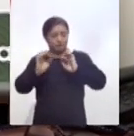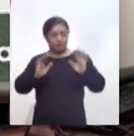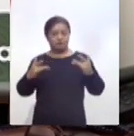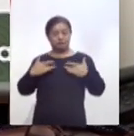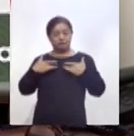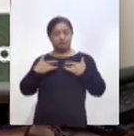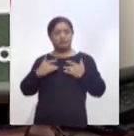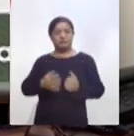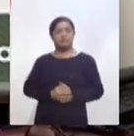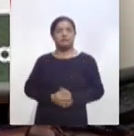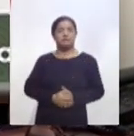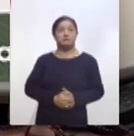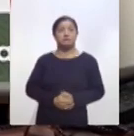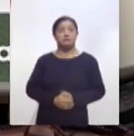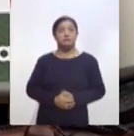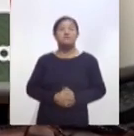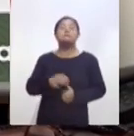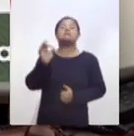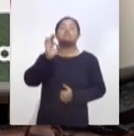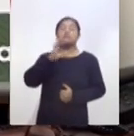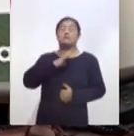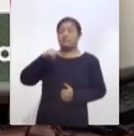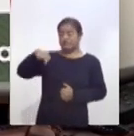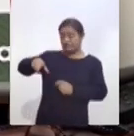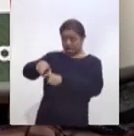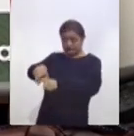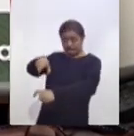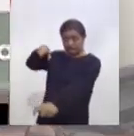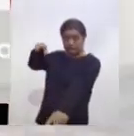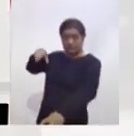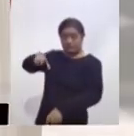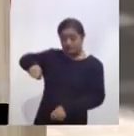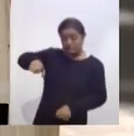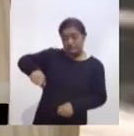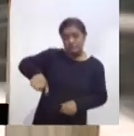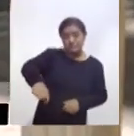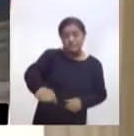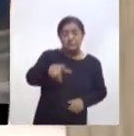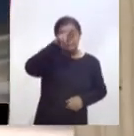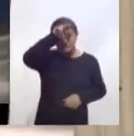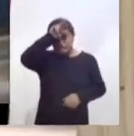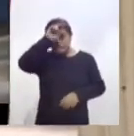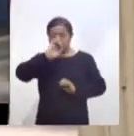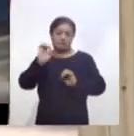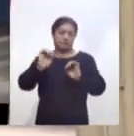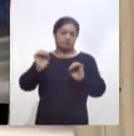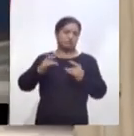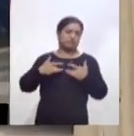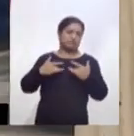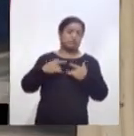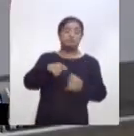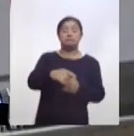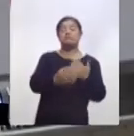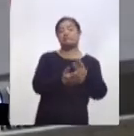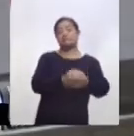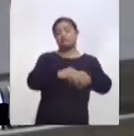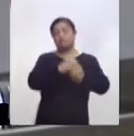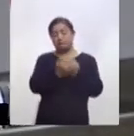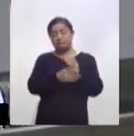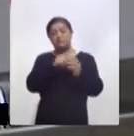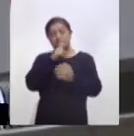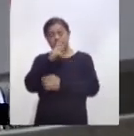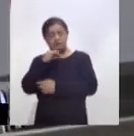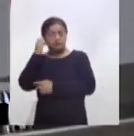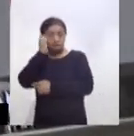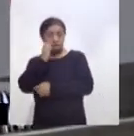algunas bacterias que pudieran estar en esos sitios. Además del lavado de manos frecuente con agua y jabón, se recomienda que